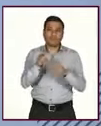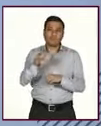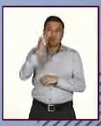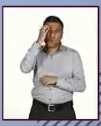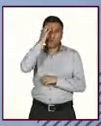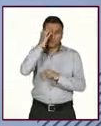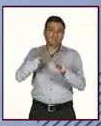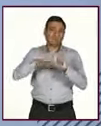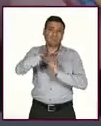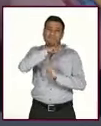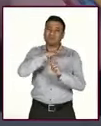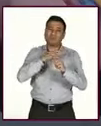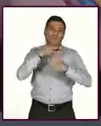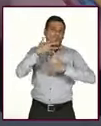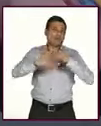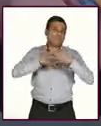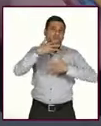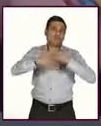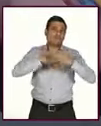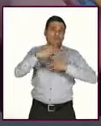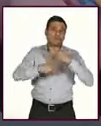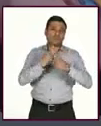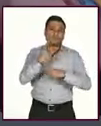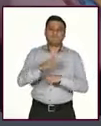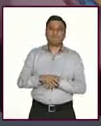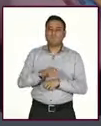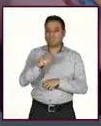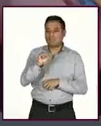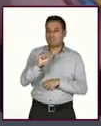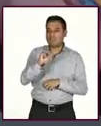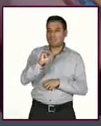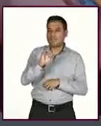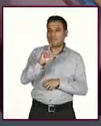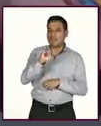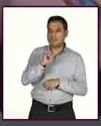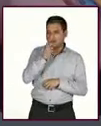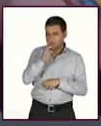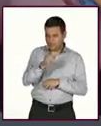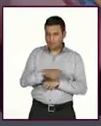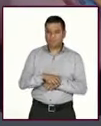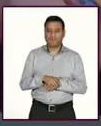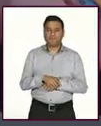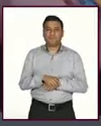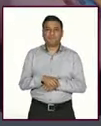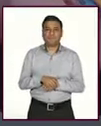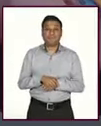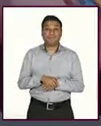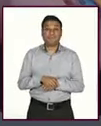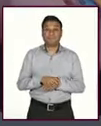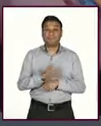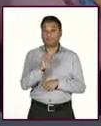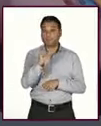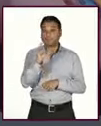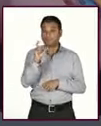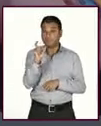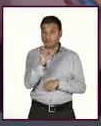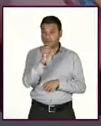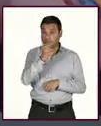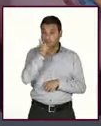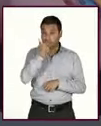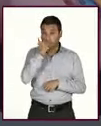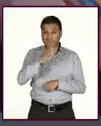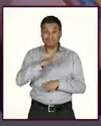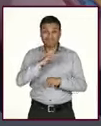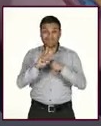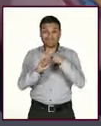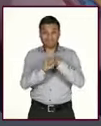la violencia. Muchas gracias, Fanny. Amelia Lara, este es un comentario. Es complicado cuando un estudiante presenta problemas de